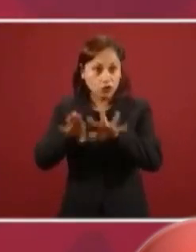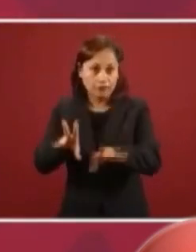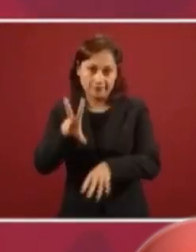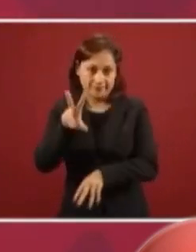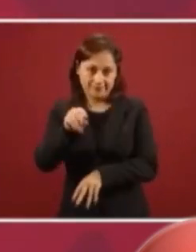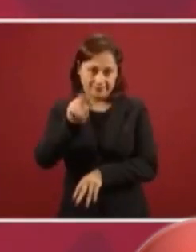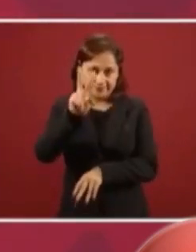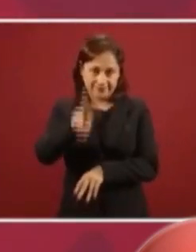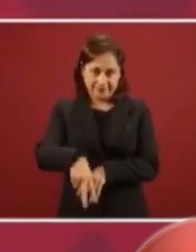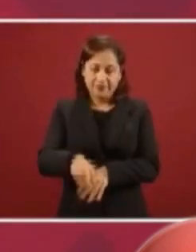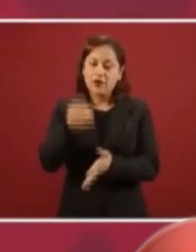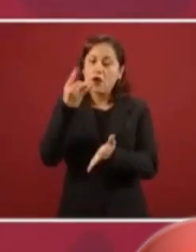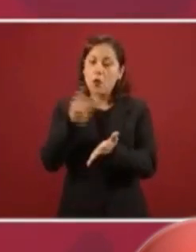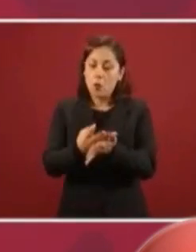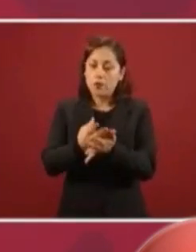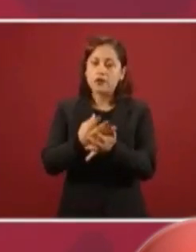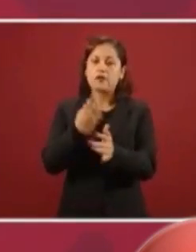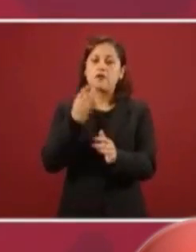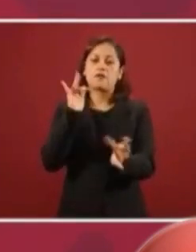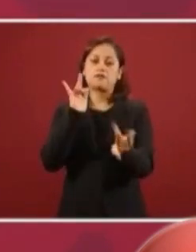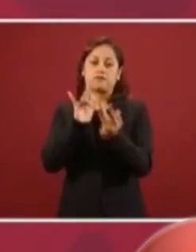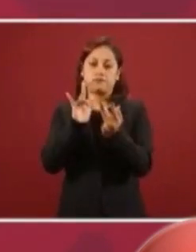son las redes sociales